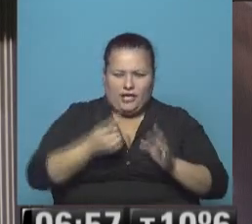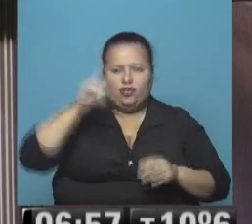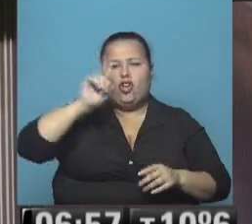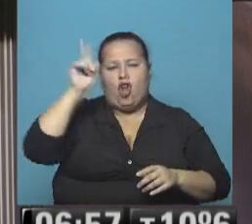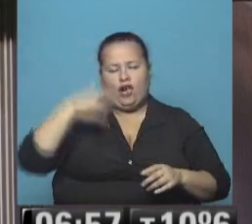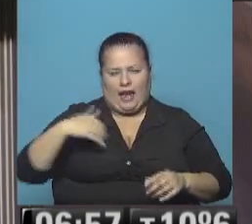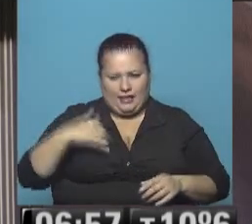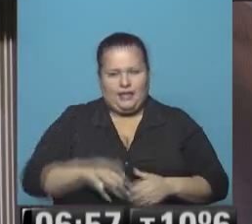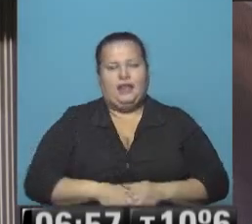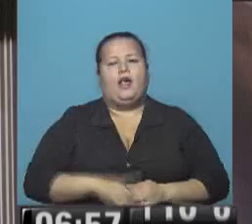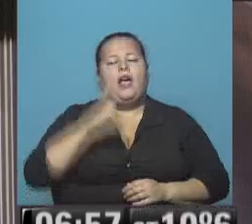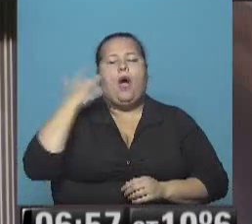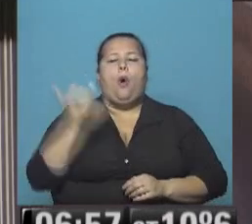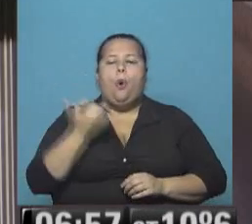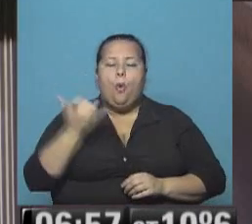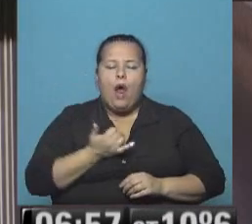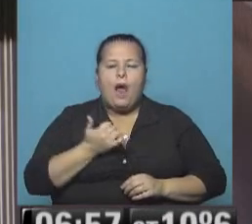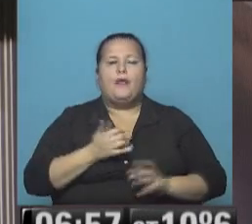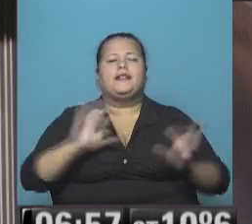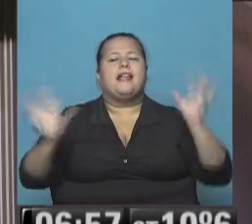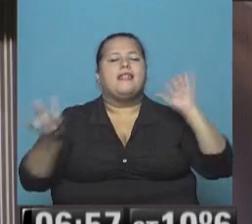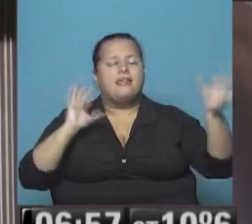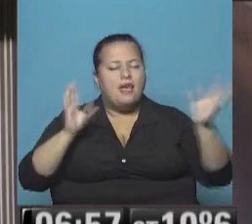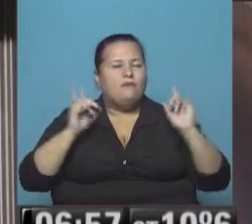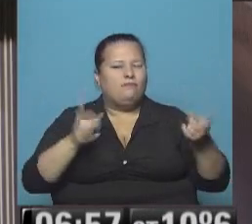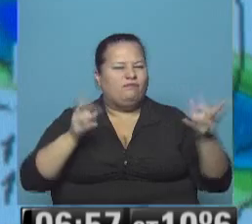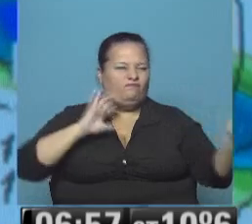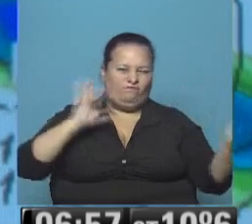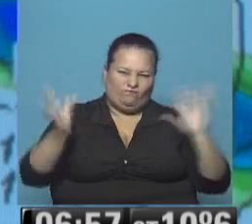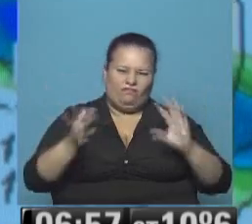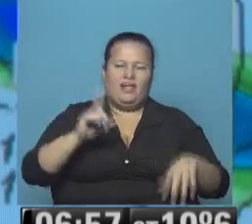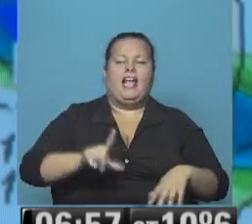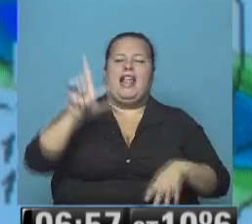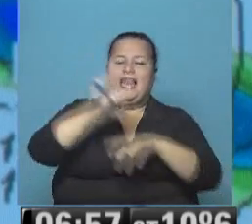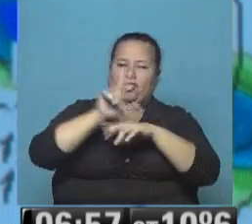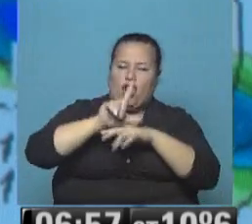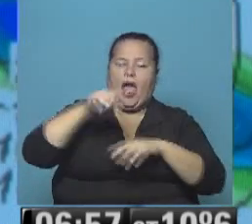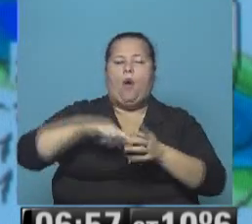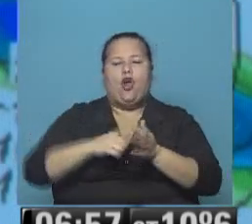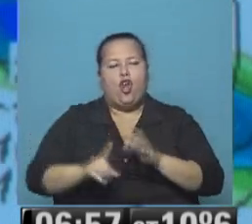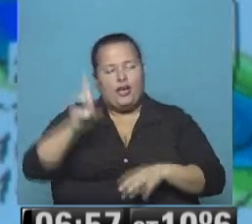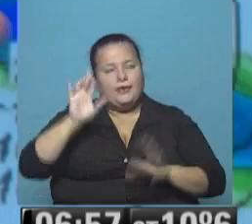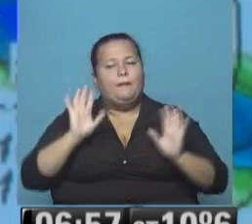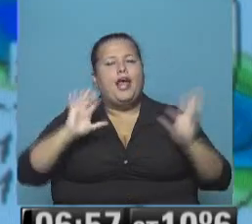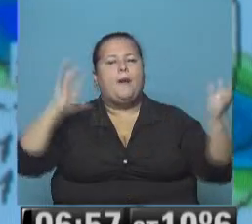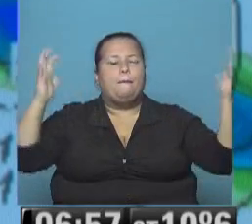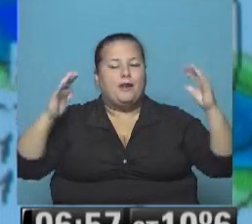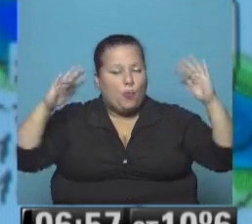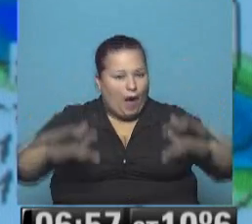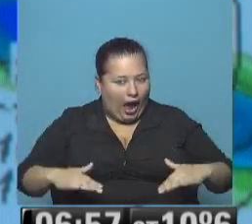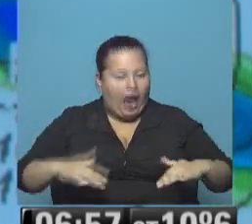norte de nuestro país nos vamos al día jueves las condiciones meteorológicas seguirán siendo inestables tanto en el litoral como en el noreste de buenos aires pero ya el sistema de baja presión